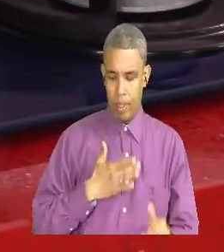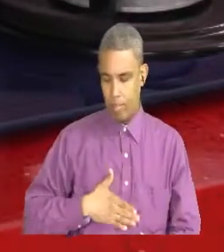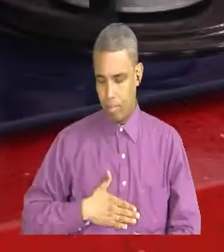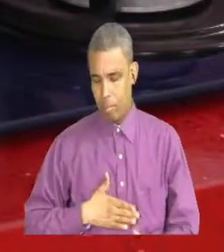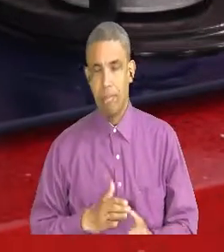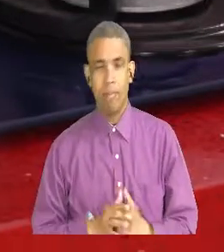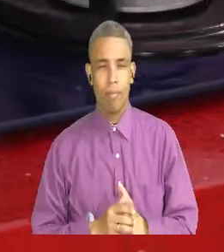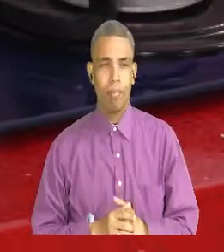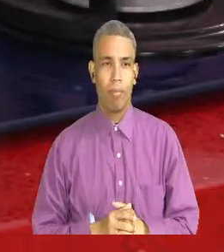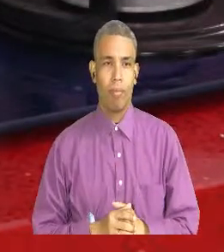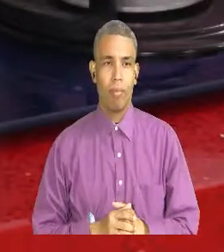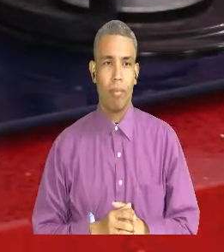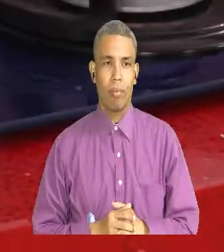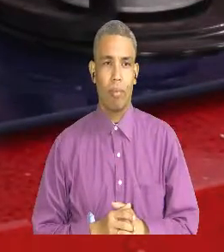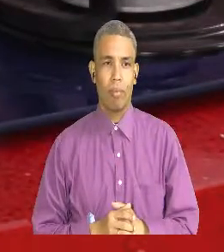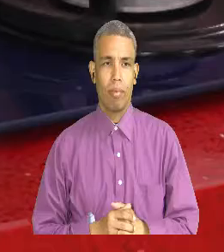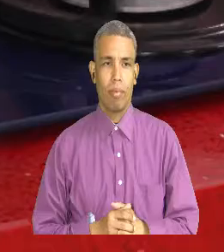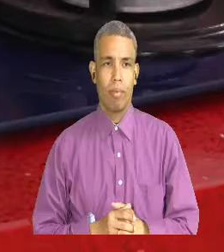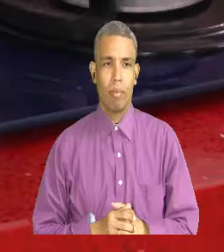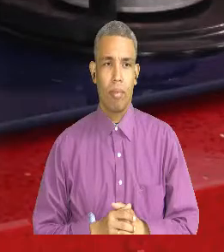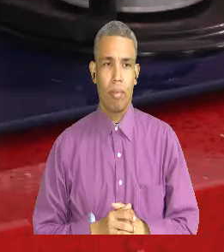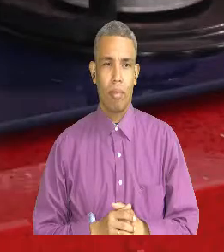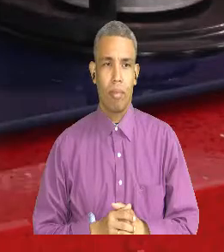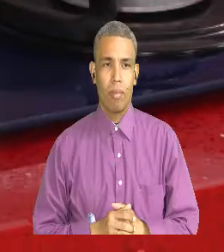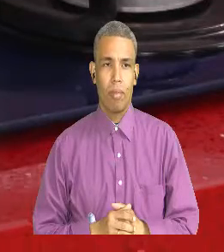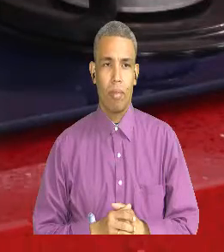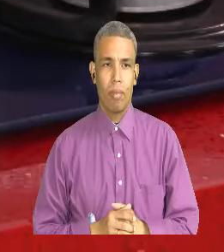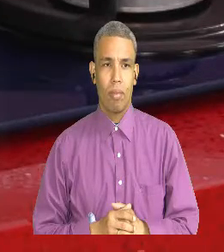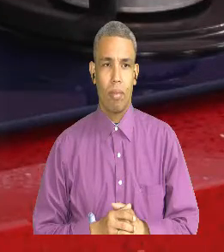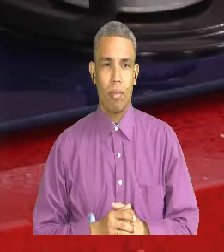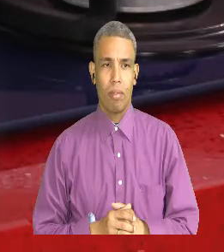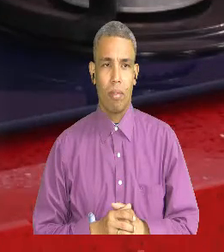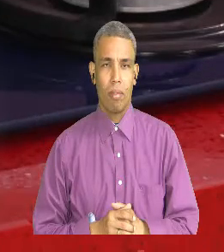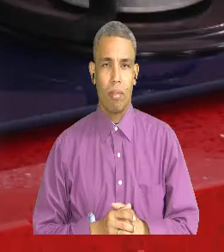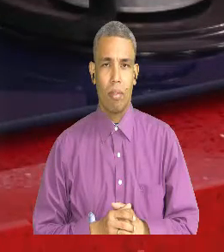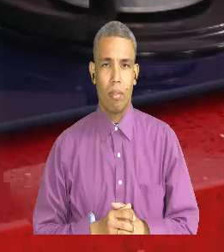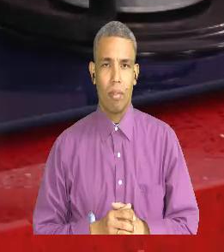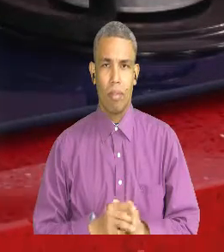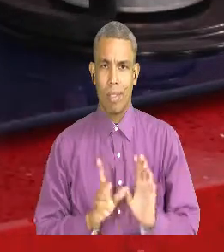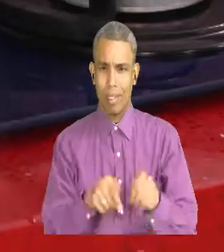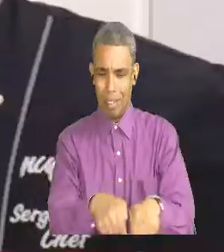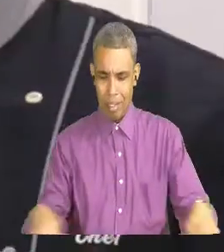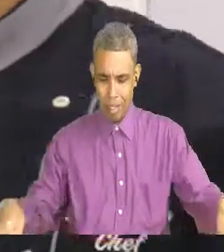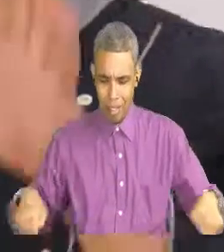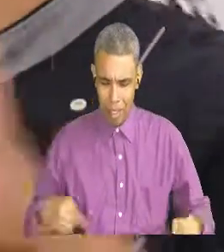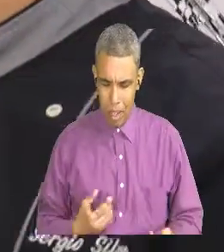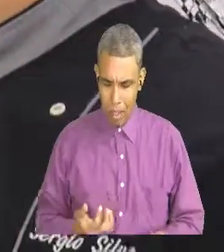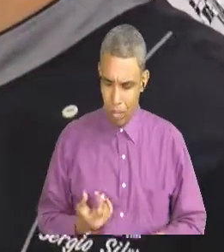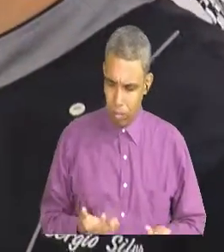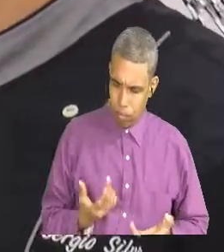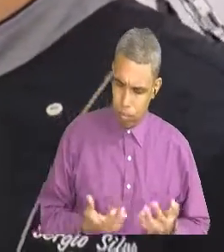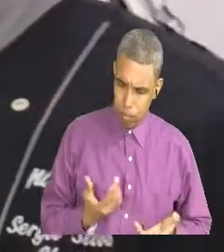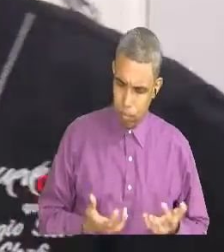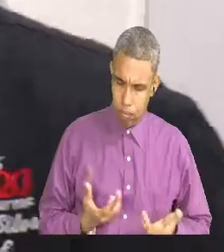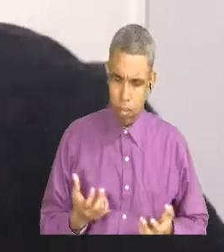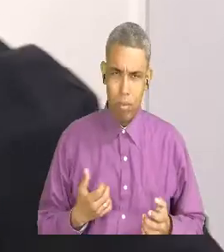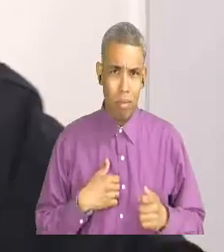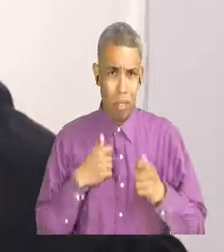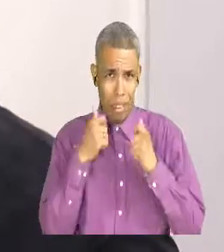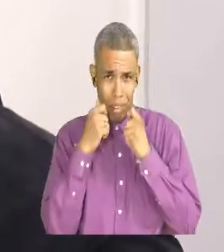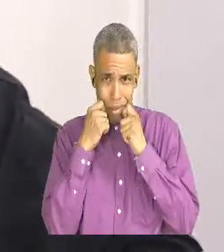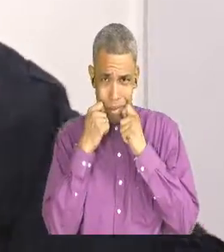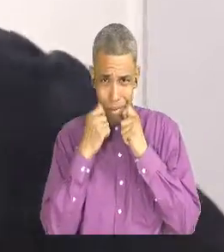cocina, higiene. En la cocina. Yo tengo un dicho que la cocina es como la base, no de la sociedad, sino de la humanidad. De la humanidad. Todo